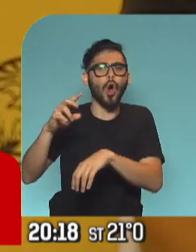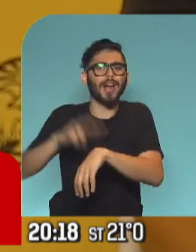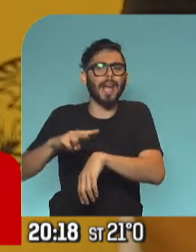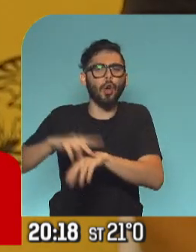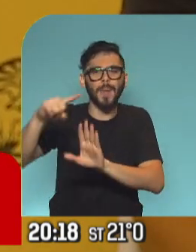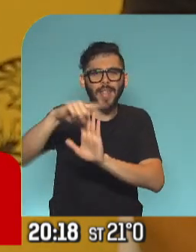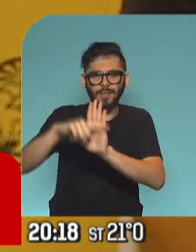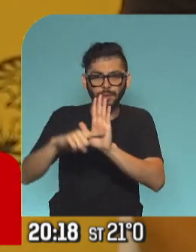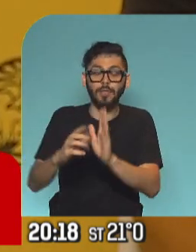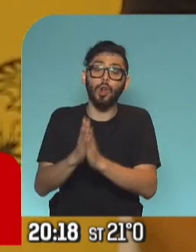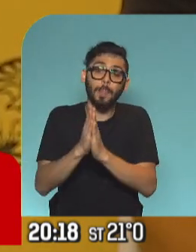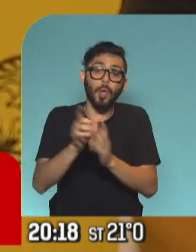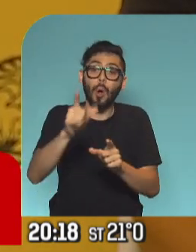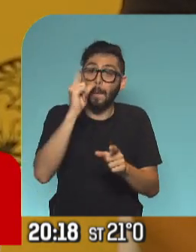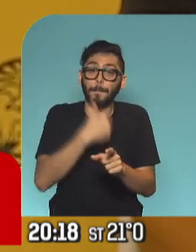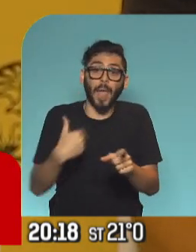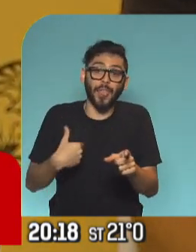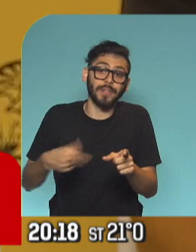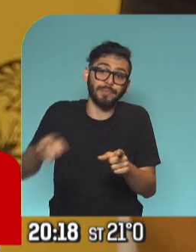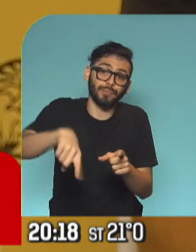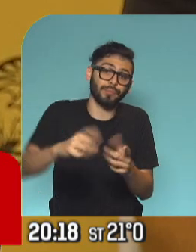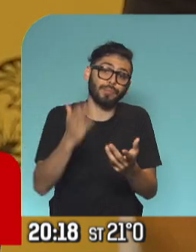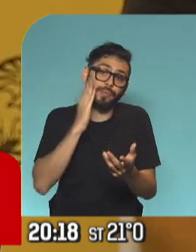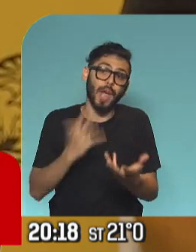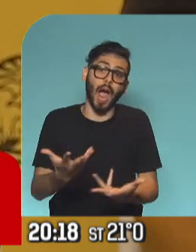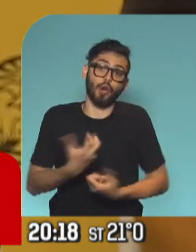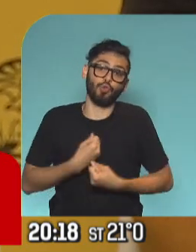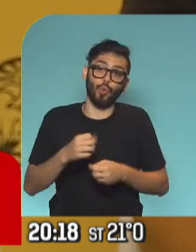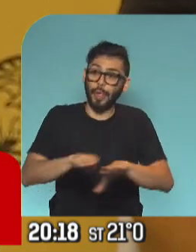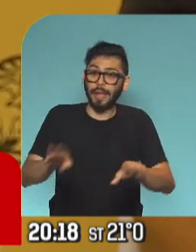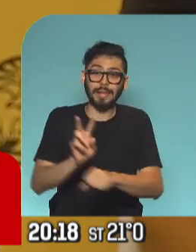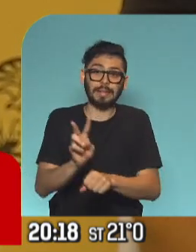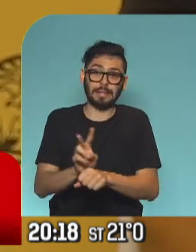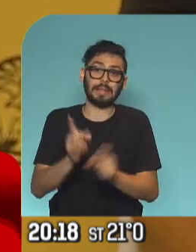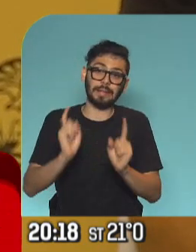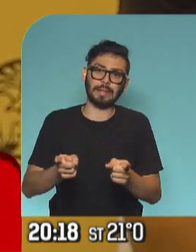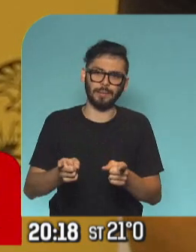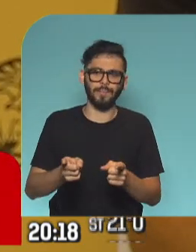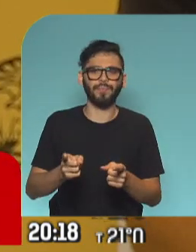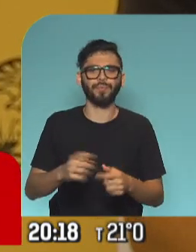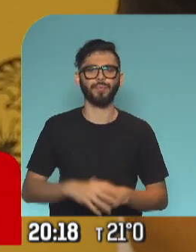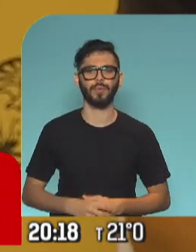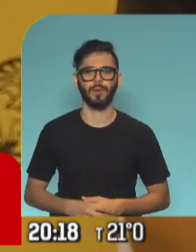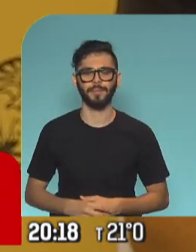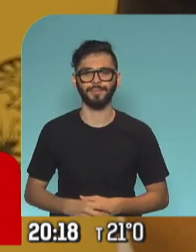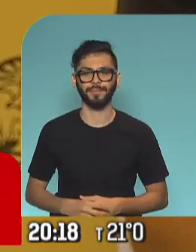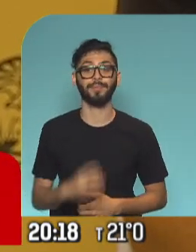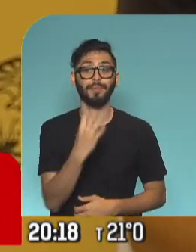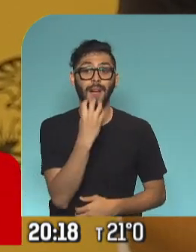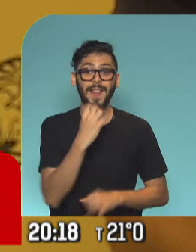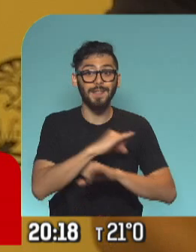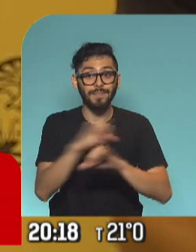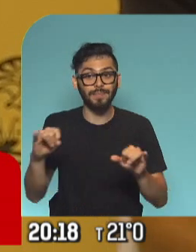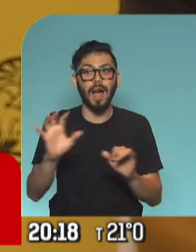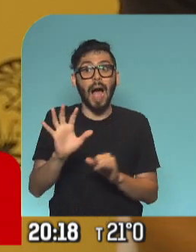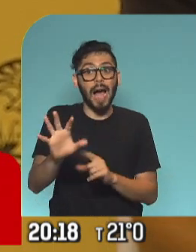Ahora, en eso les pido a las papás y las mamás que nos ayuden, ¿no? en el cuidado de los chicos. También vamos a sumar así Horacio Rodríguez Larreta empieza